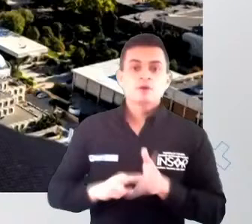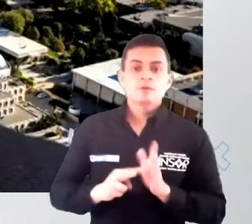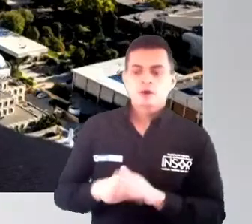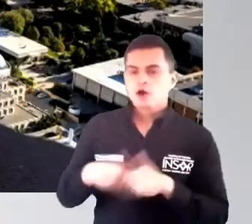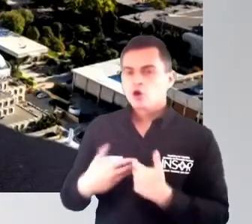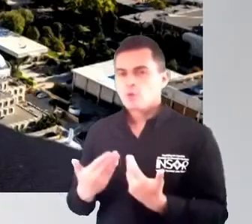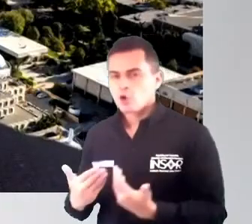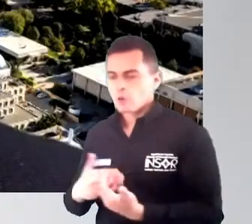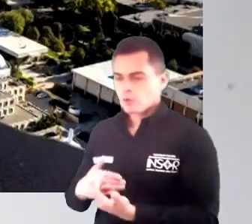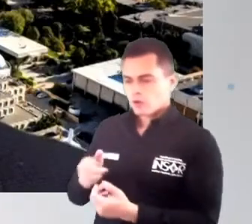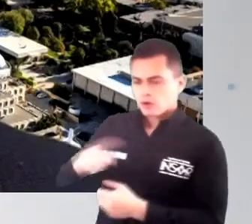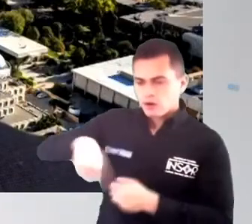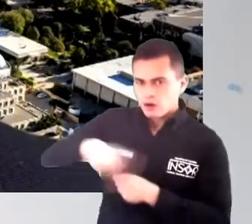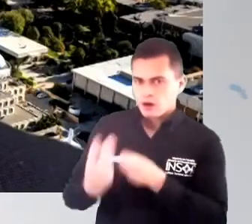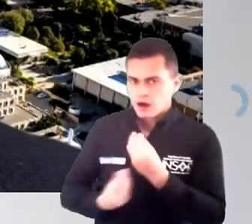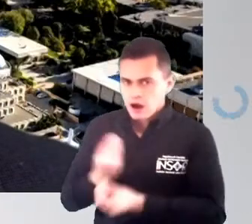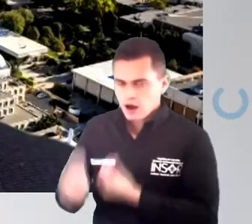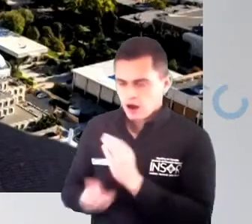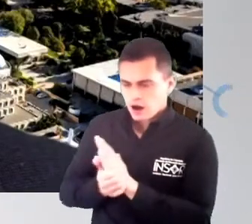realizar las cosas.